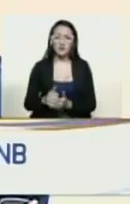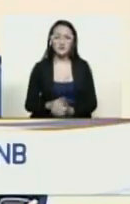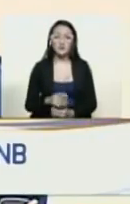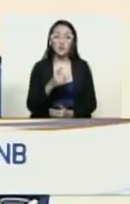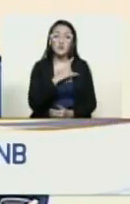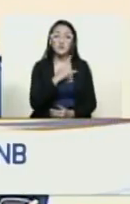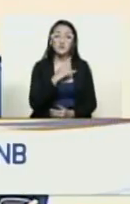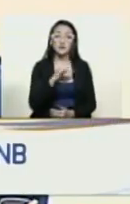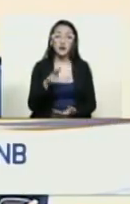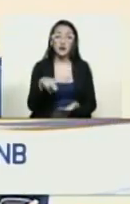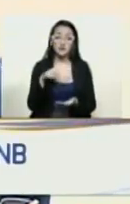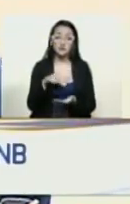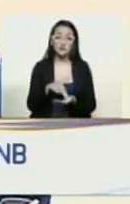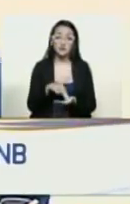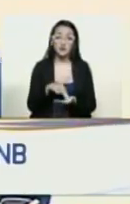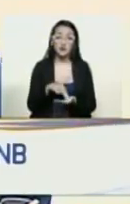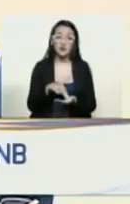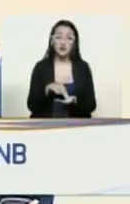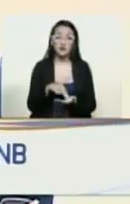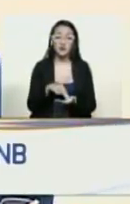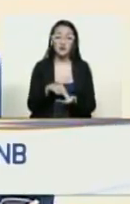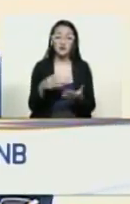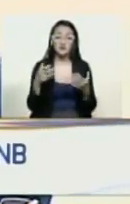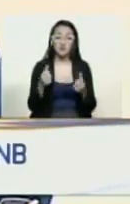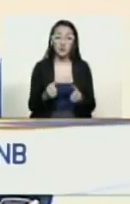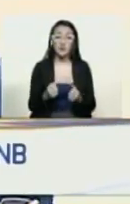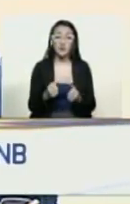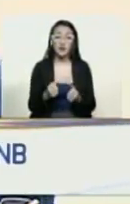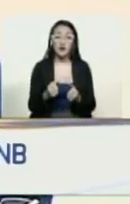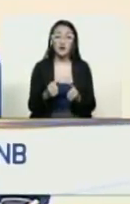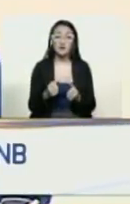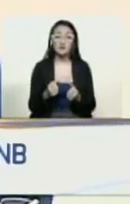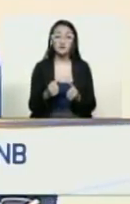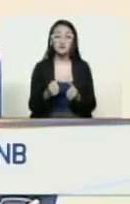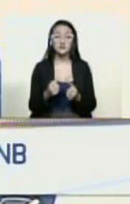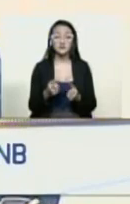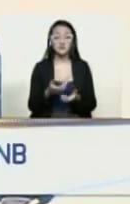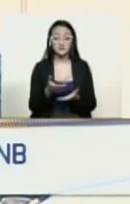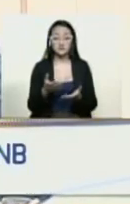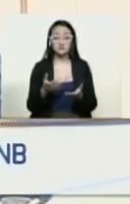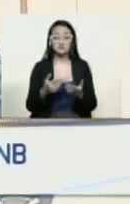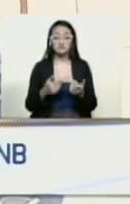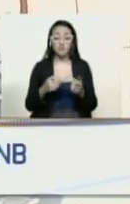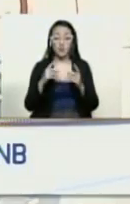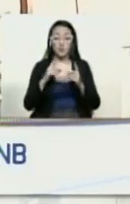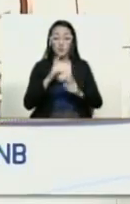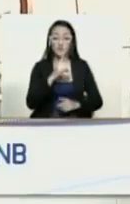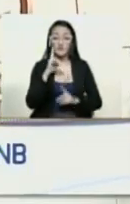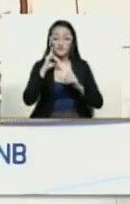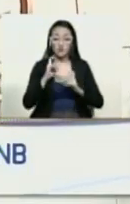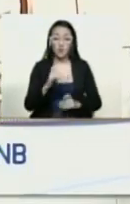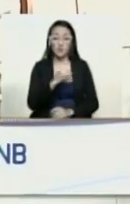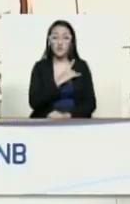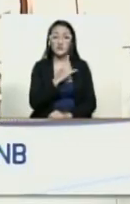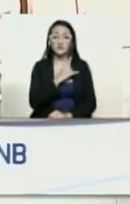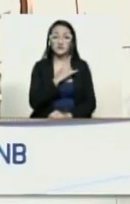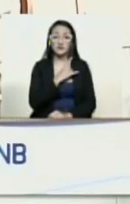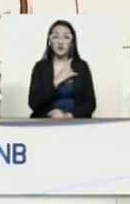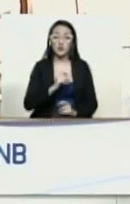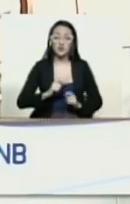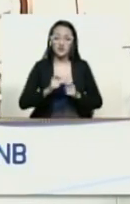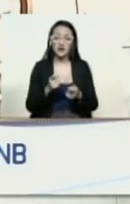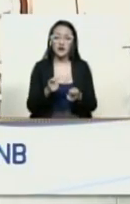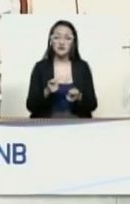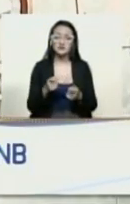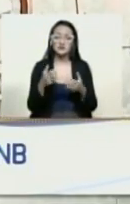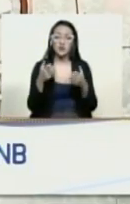la Universidad Nacional Experimental de la Seguridad está forjando los profesionales universitarios para entregarle la